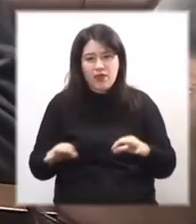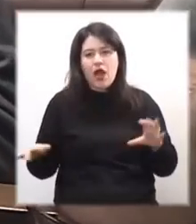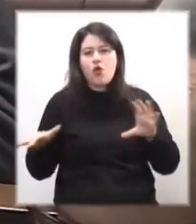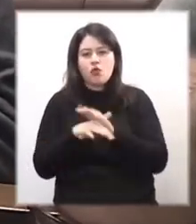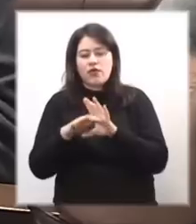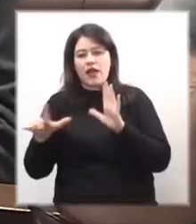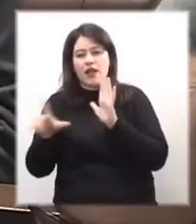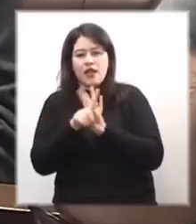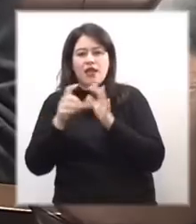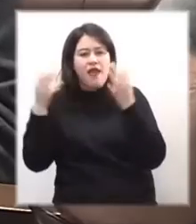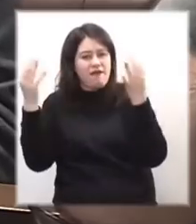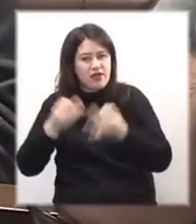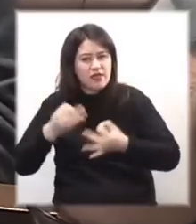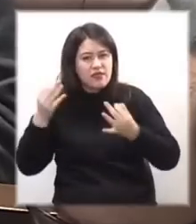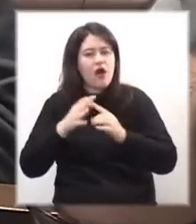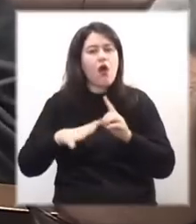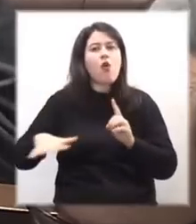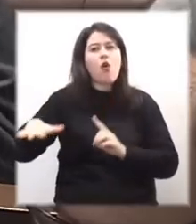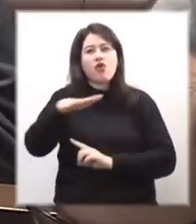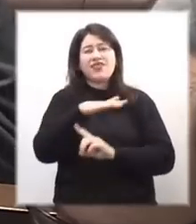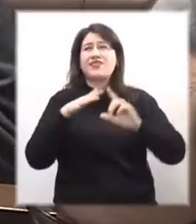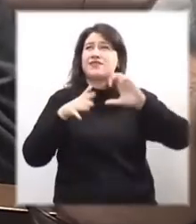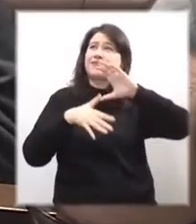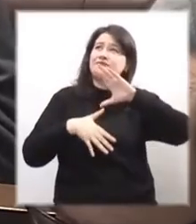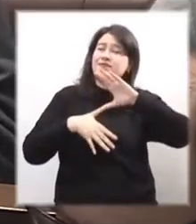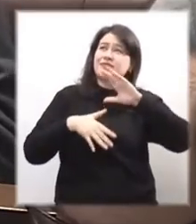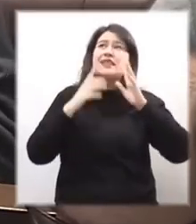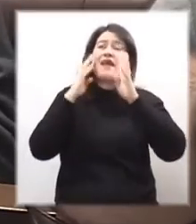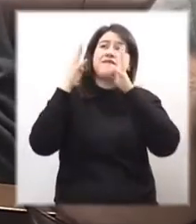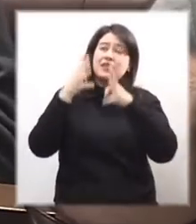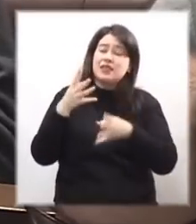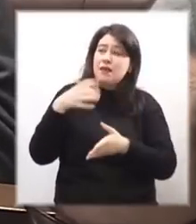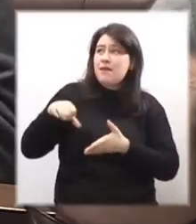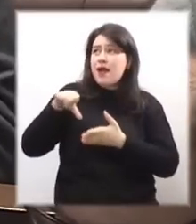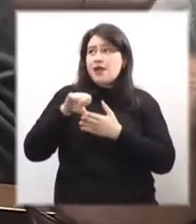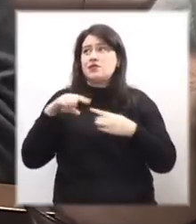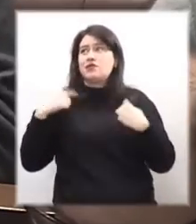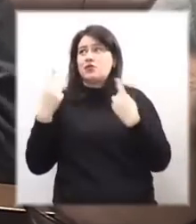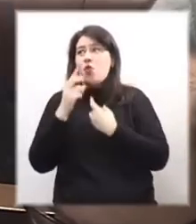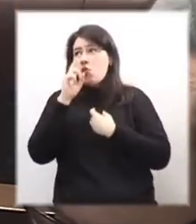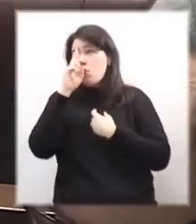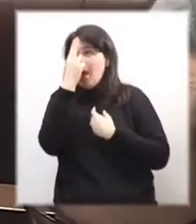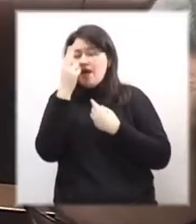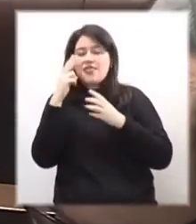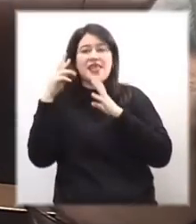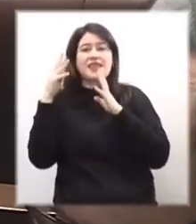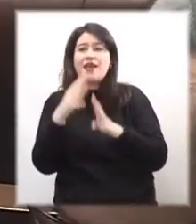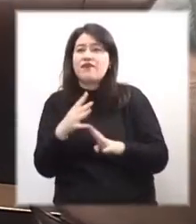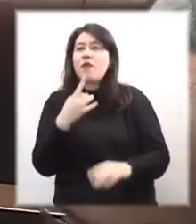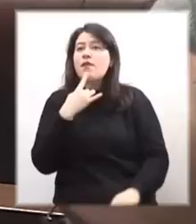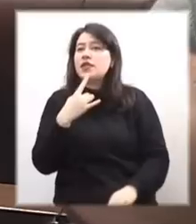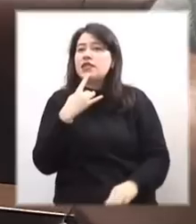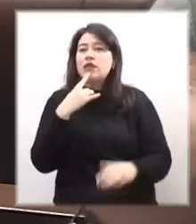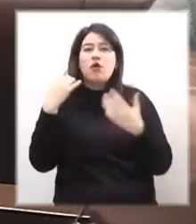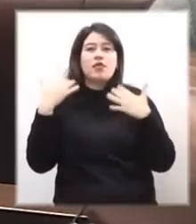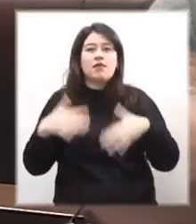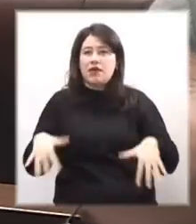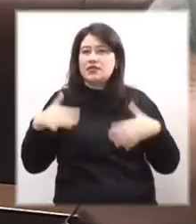leyes y efectiva ante un contexto regional enormemente desafiante para un país como el nuestro, es un desafío político